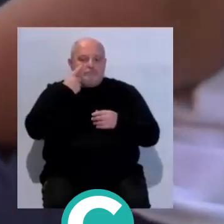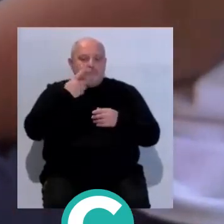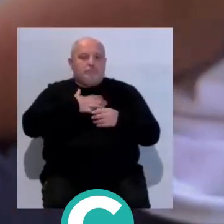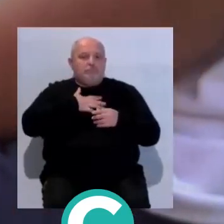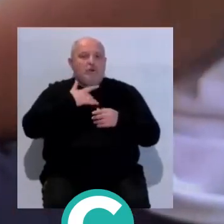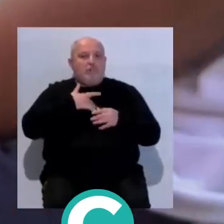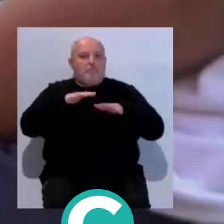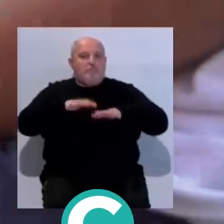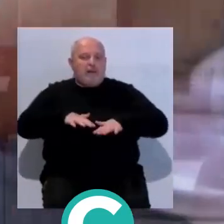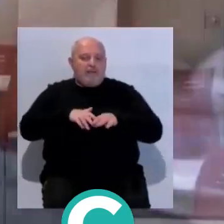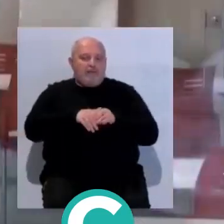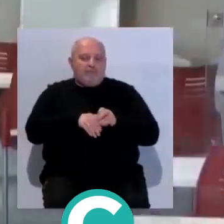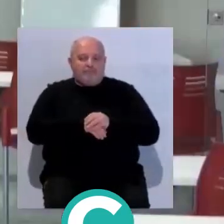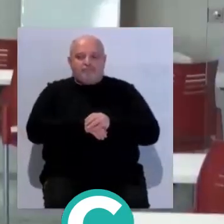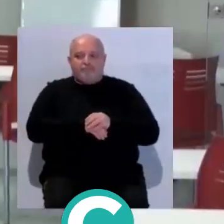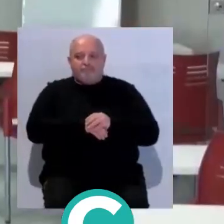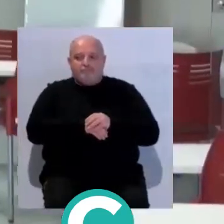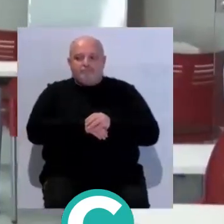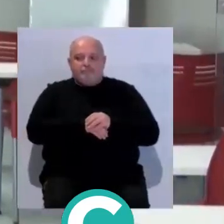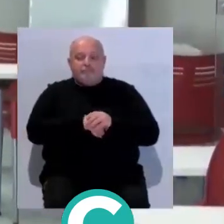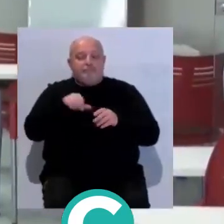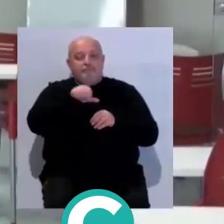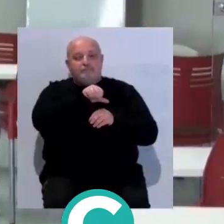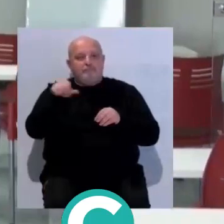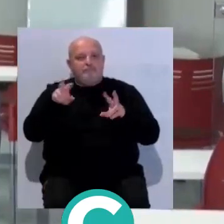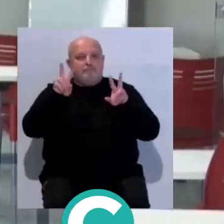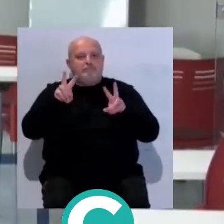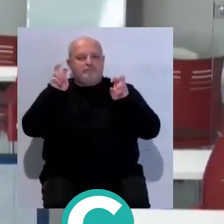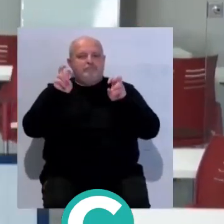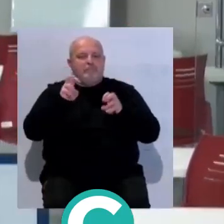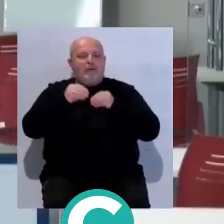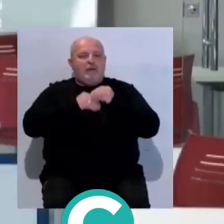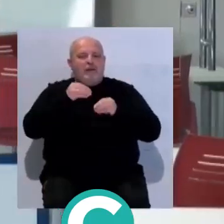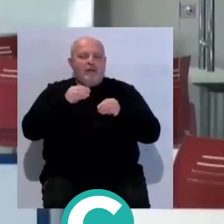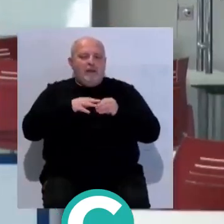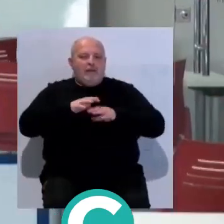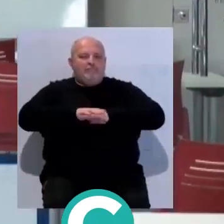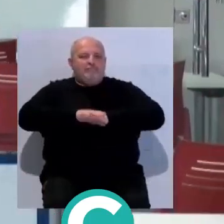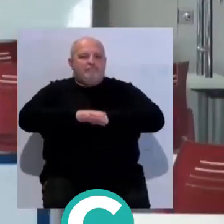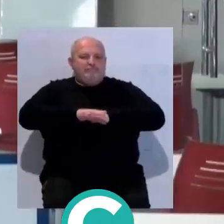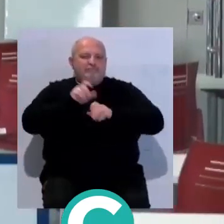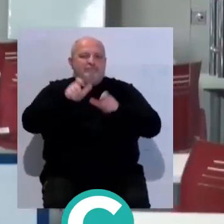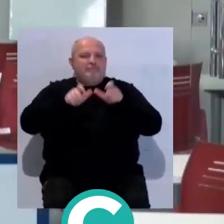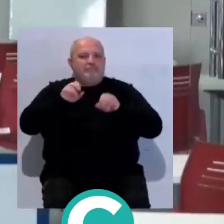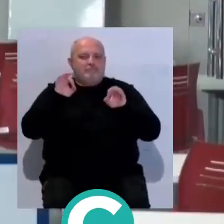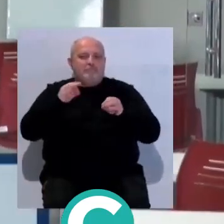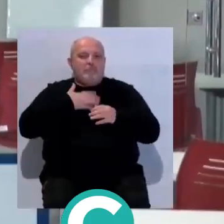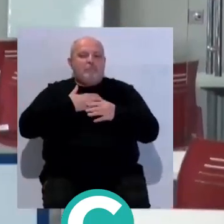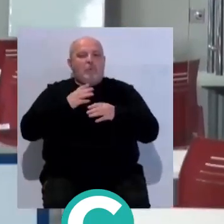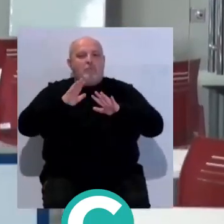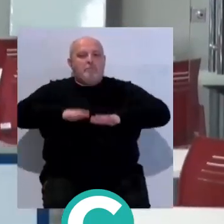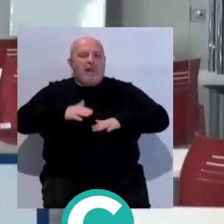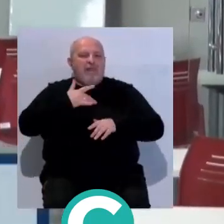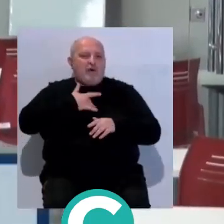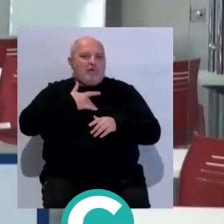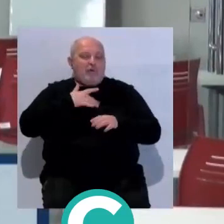parada cardiorrespiratoria. Esta semana vamos a hablar sobre la reanimación cardiopulmonar en personas que se encuentran en parada